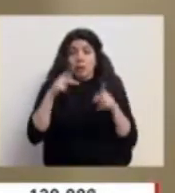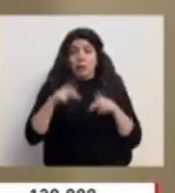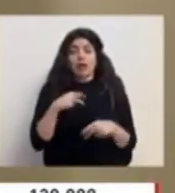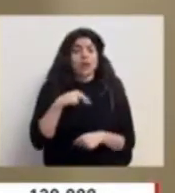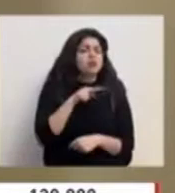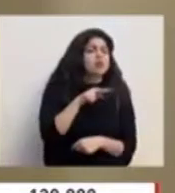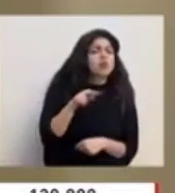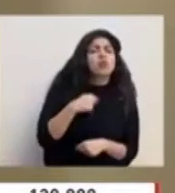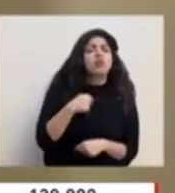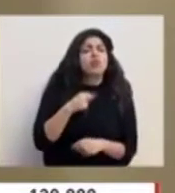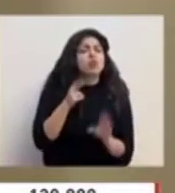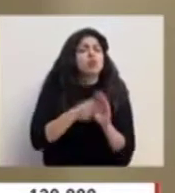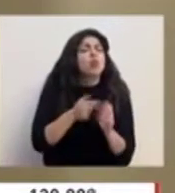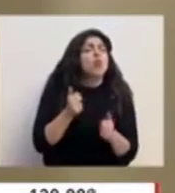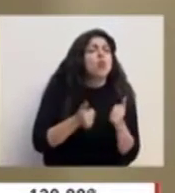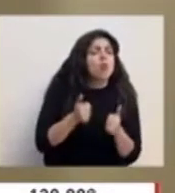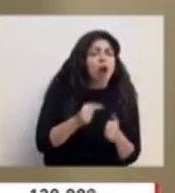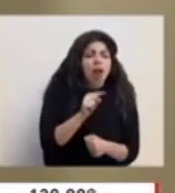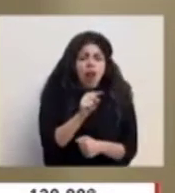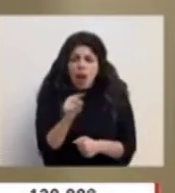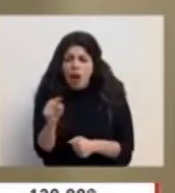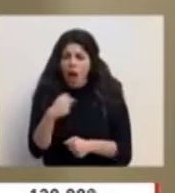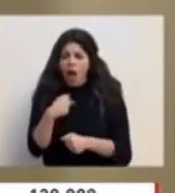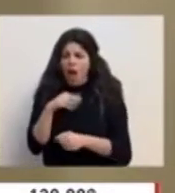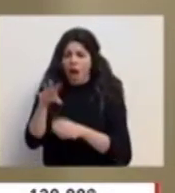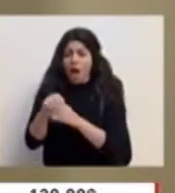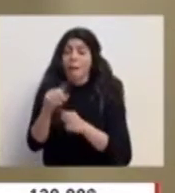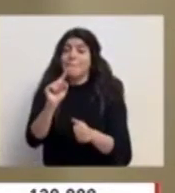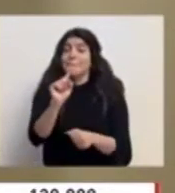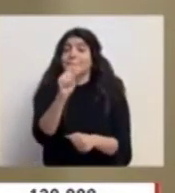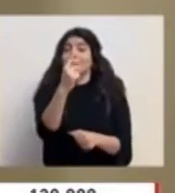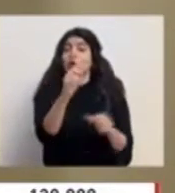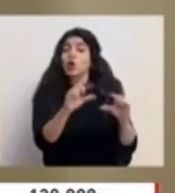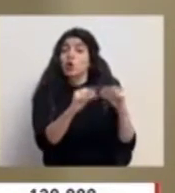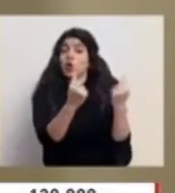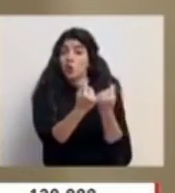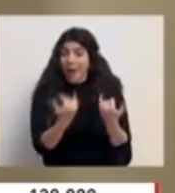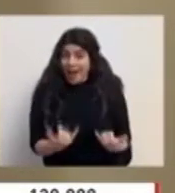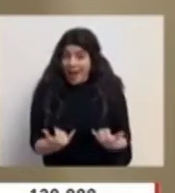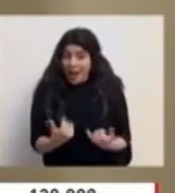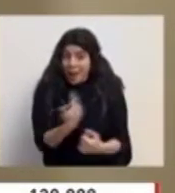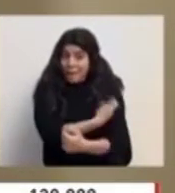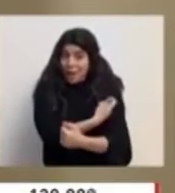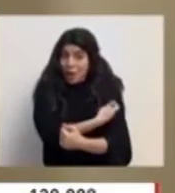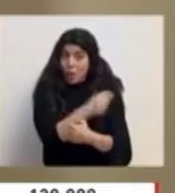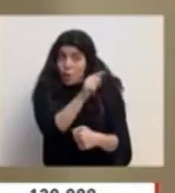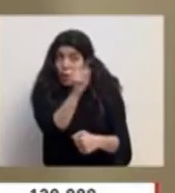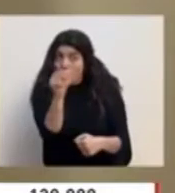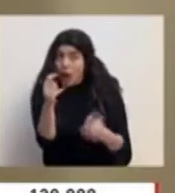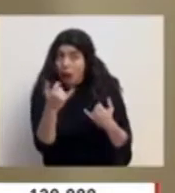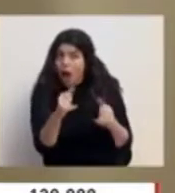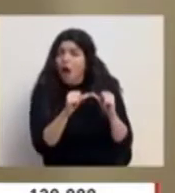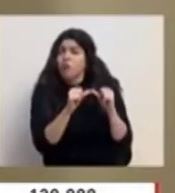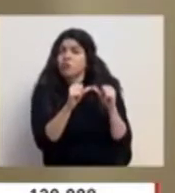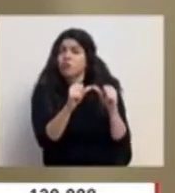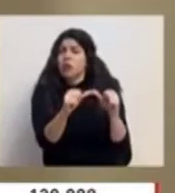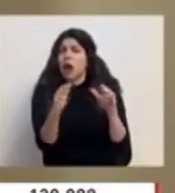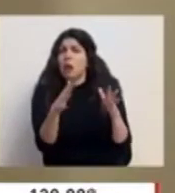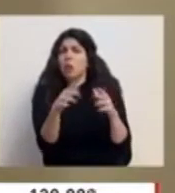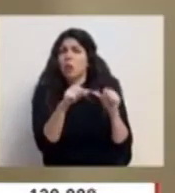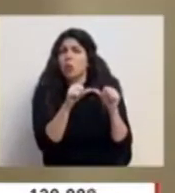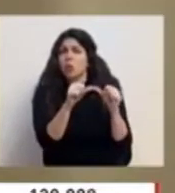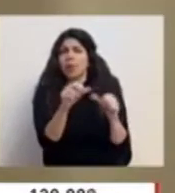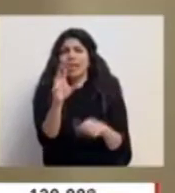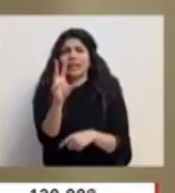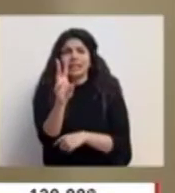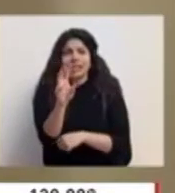población debemos de ser vacunados. El primer grupo, que es el grupo que se está vacunando actualmente y que durará vacunándose